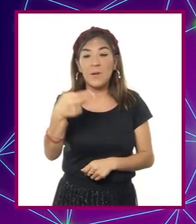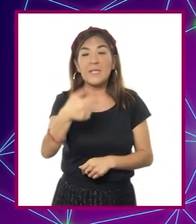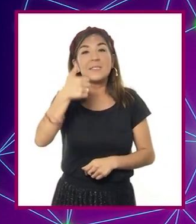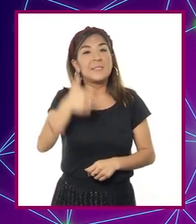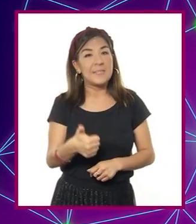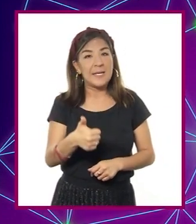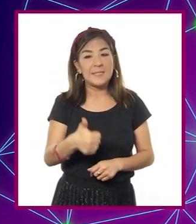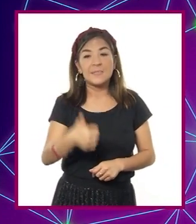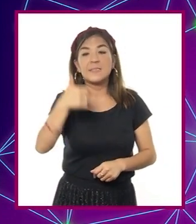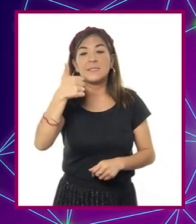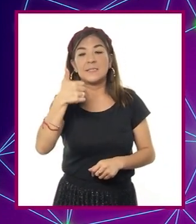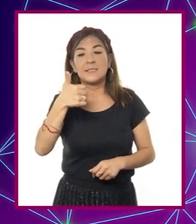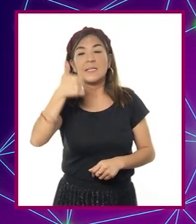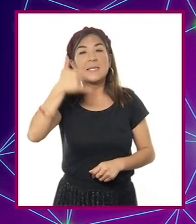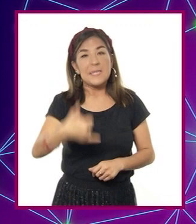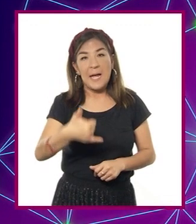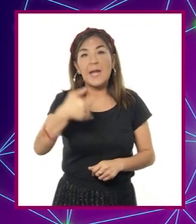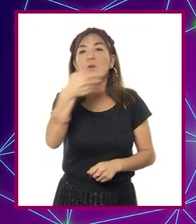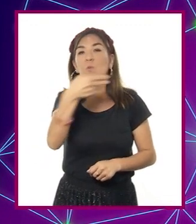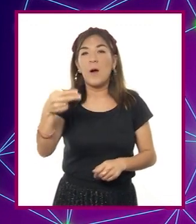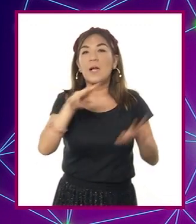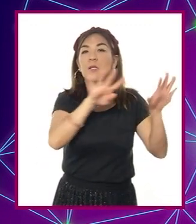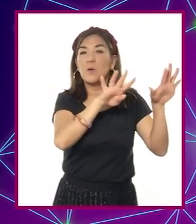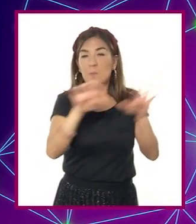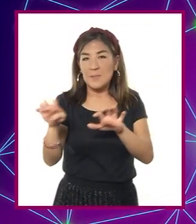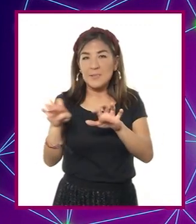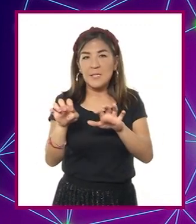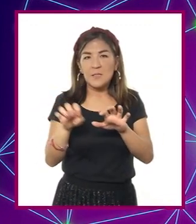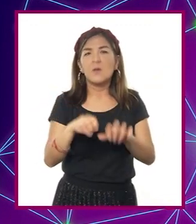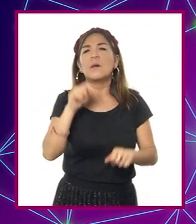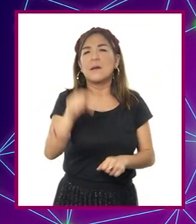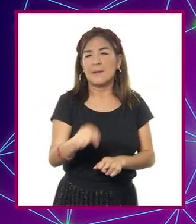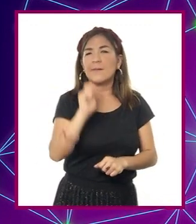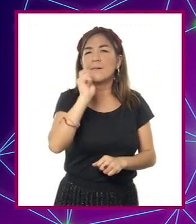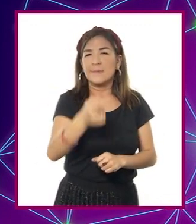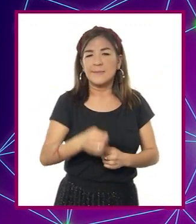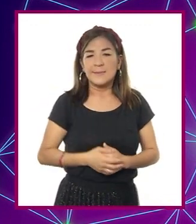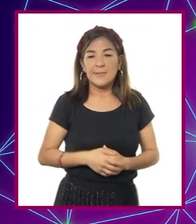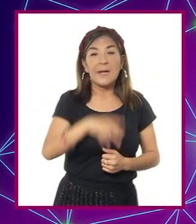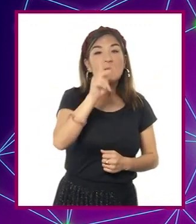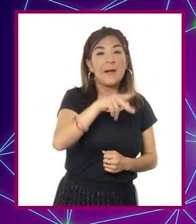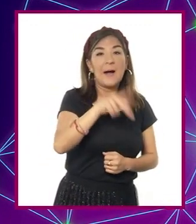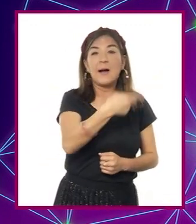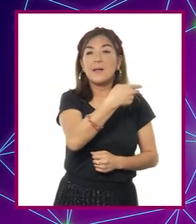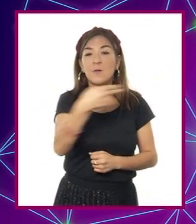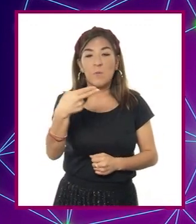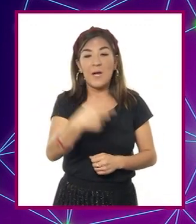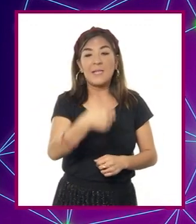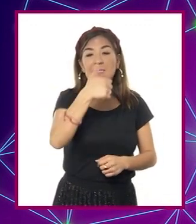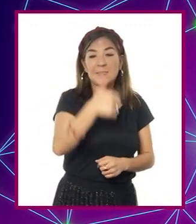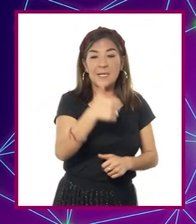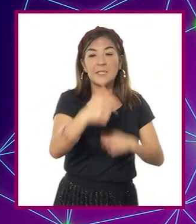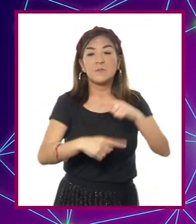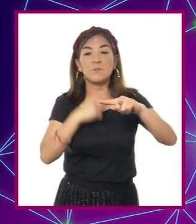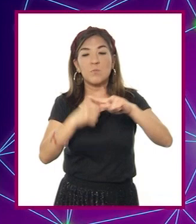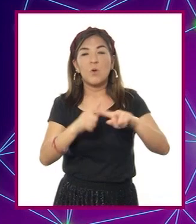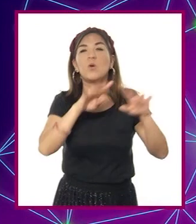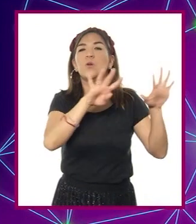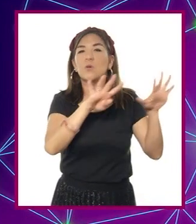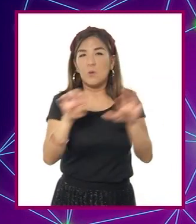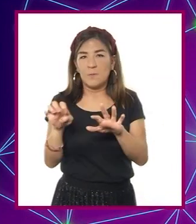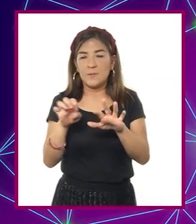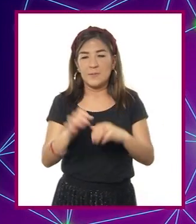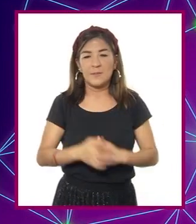6 y Y es igual a 900, tenemos que K es igual a 6 por